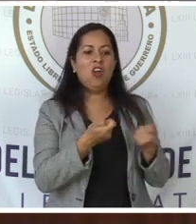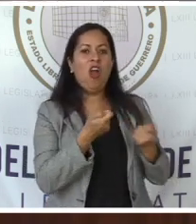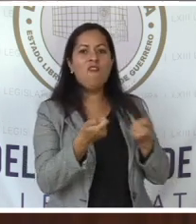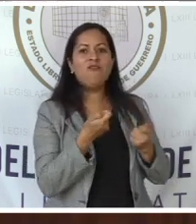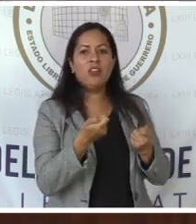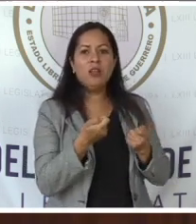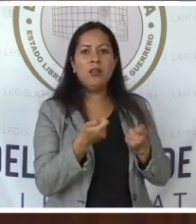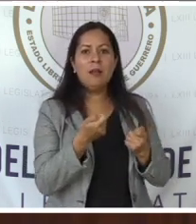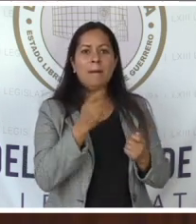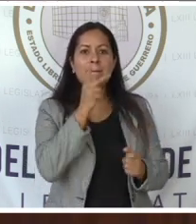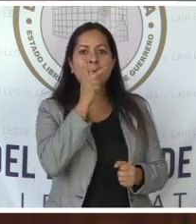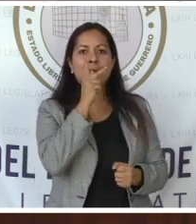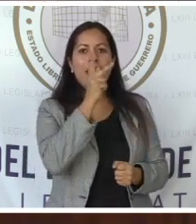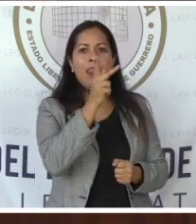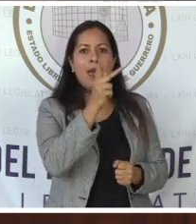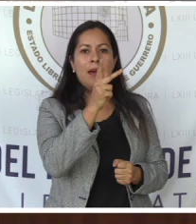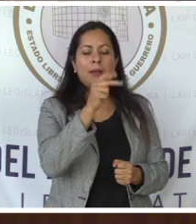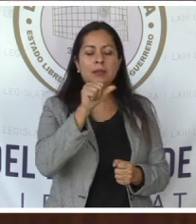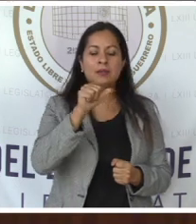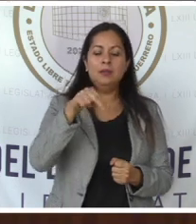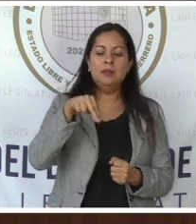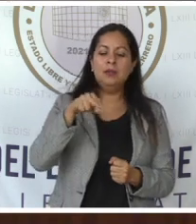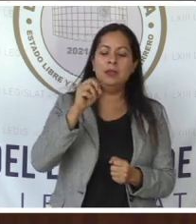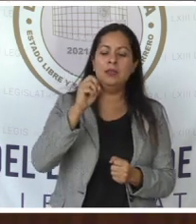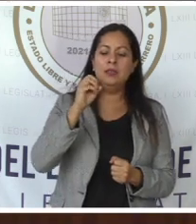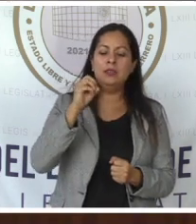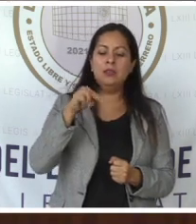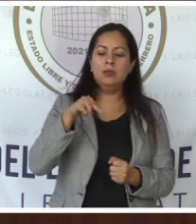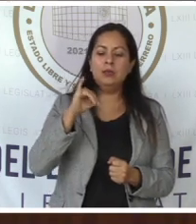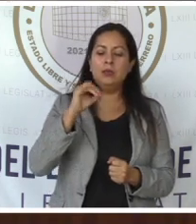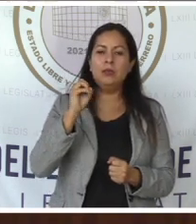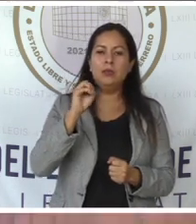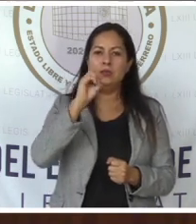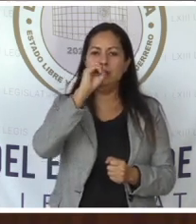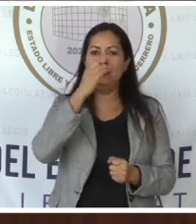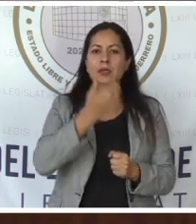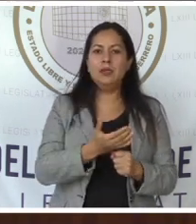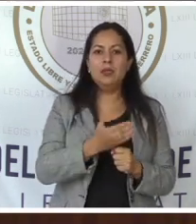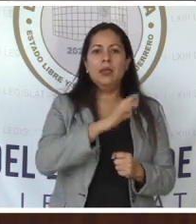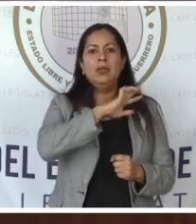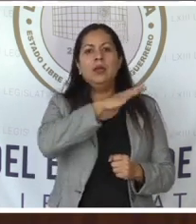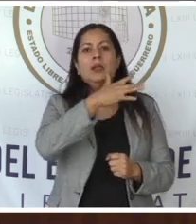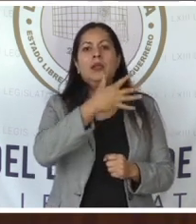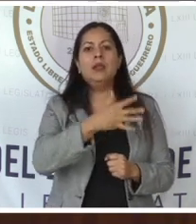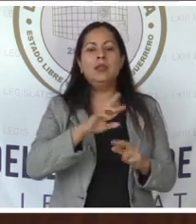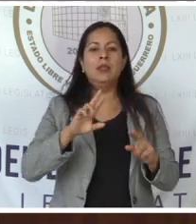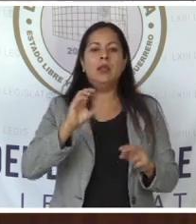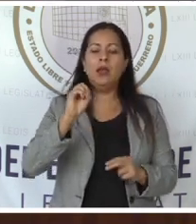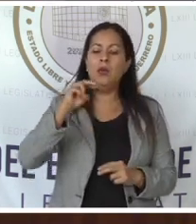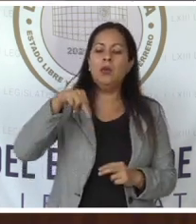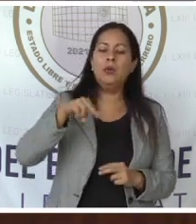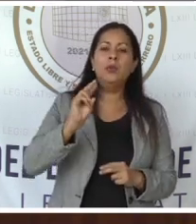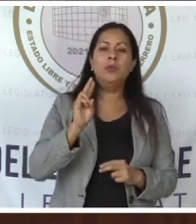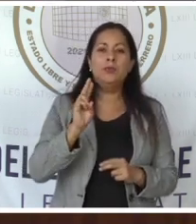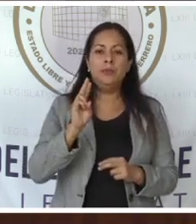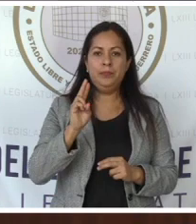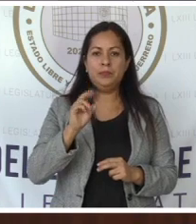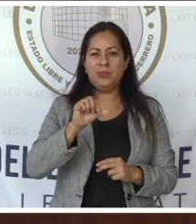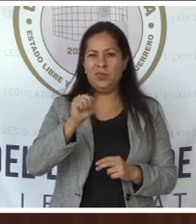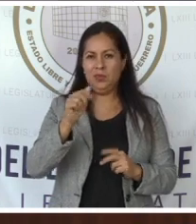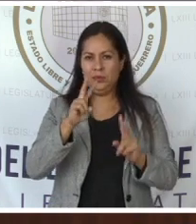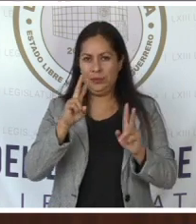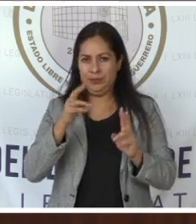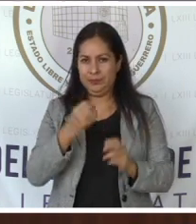condicionamientos. Palabras de Antonio Guterres, secretario general de las Naciones Unidas. Otra